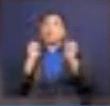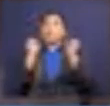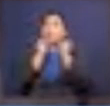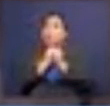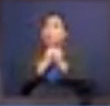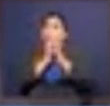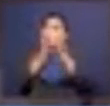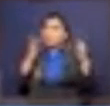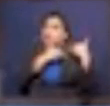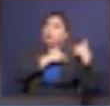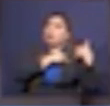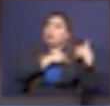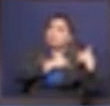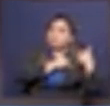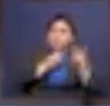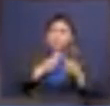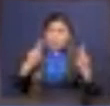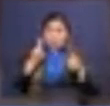considerando